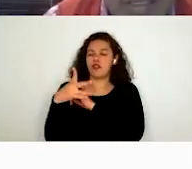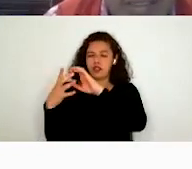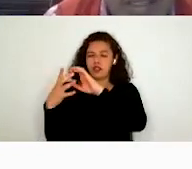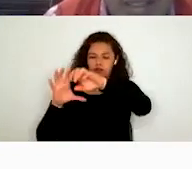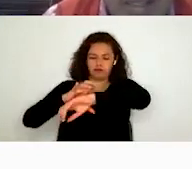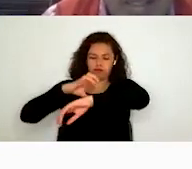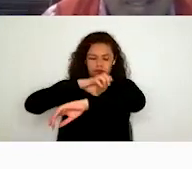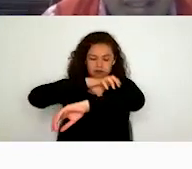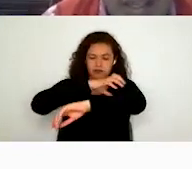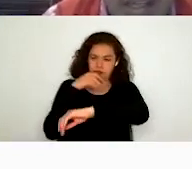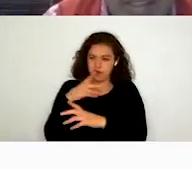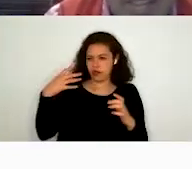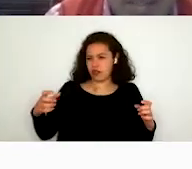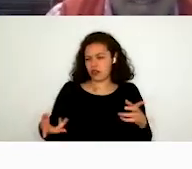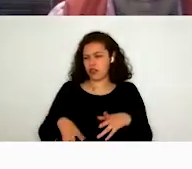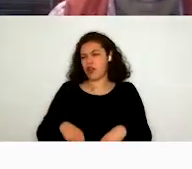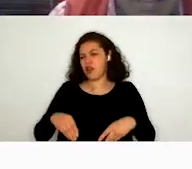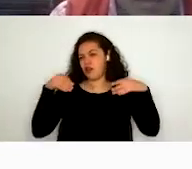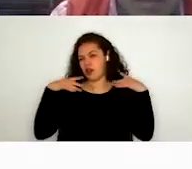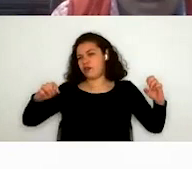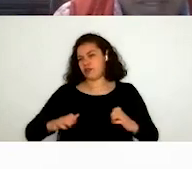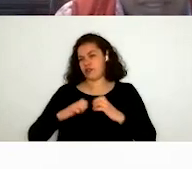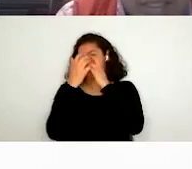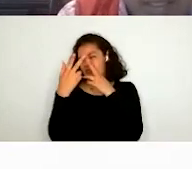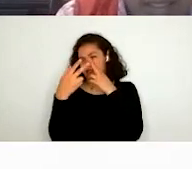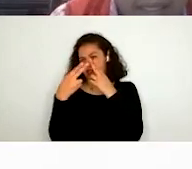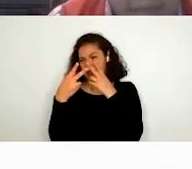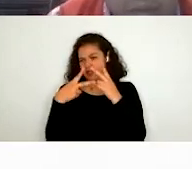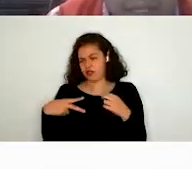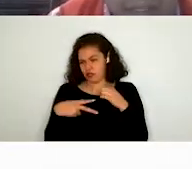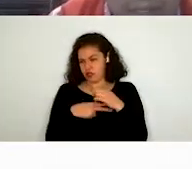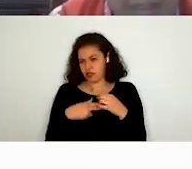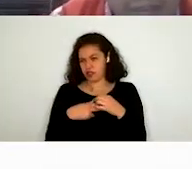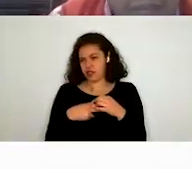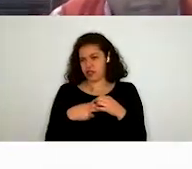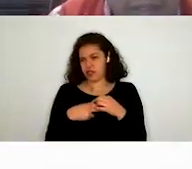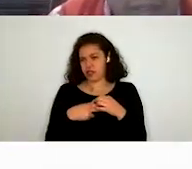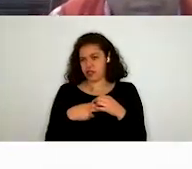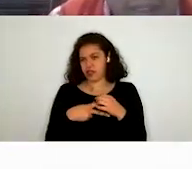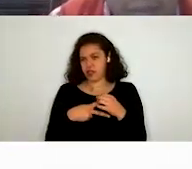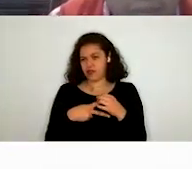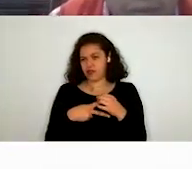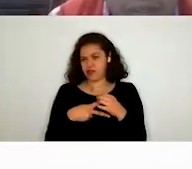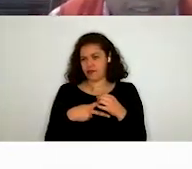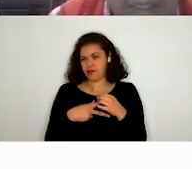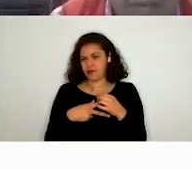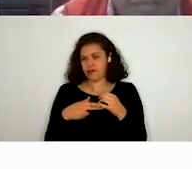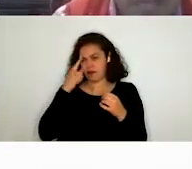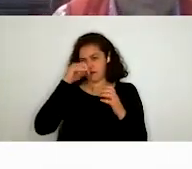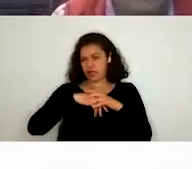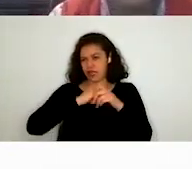emergencias, tijeras de botón, pinzas hemostáticas, desinfectante para manos,